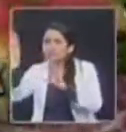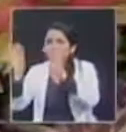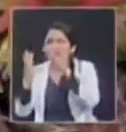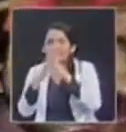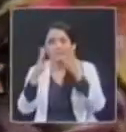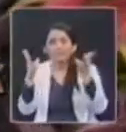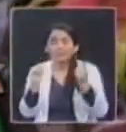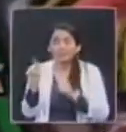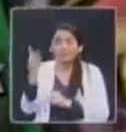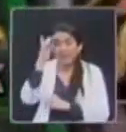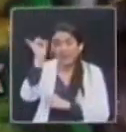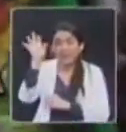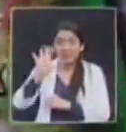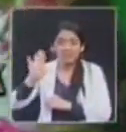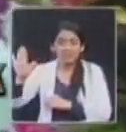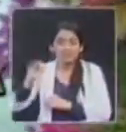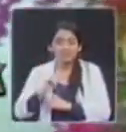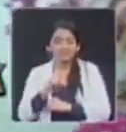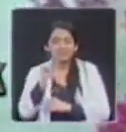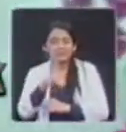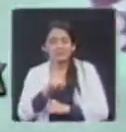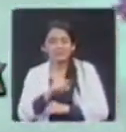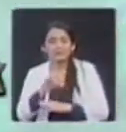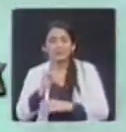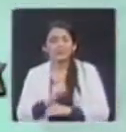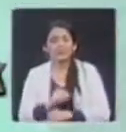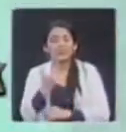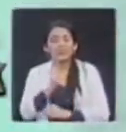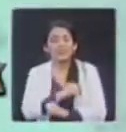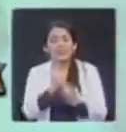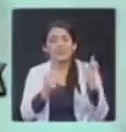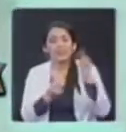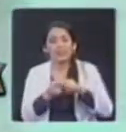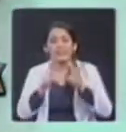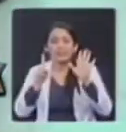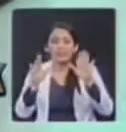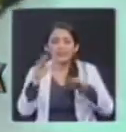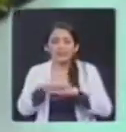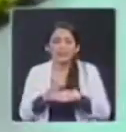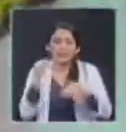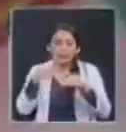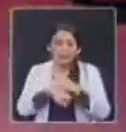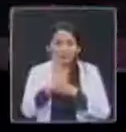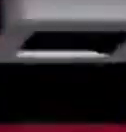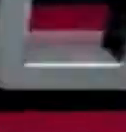Hay citas desde 10 de la mañana a 6 de la tarde y tiene un costo de $3.